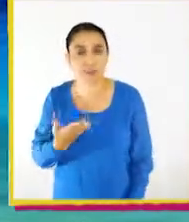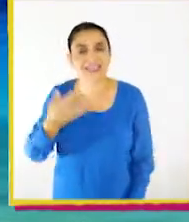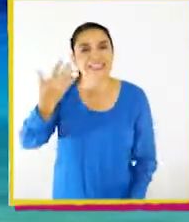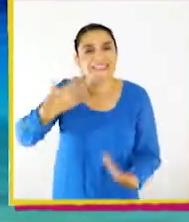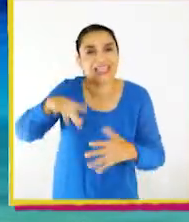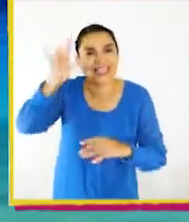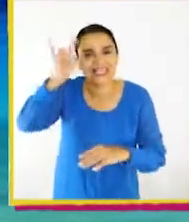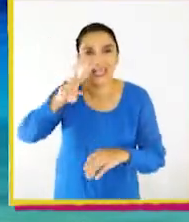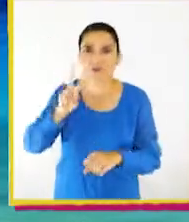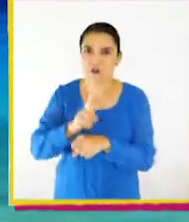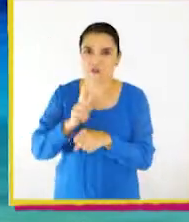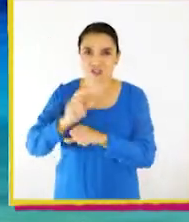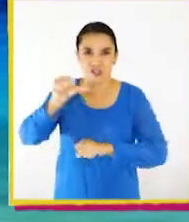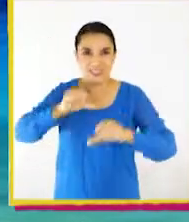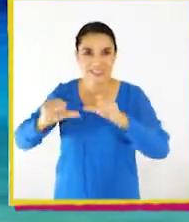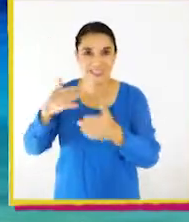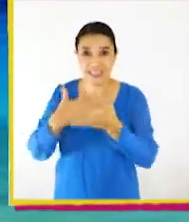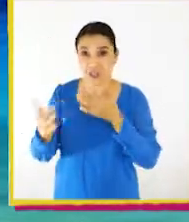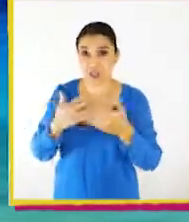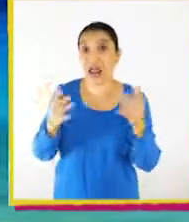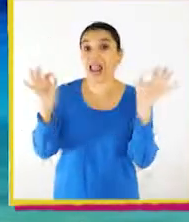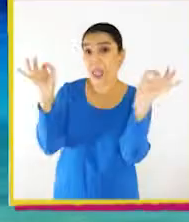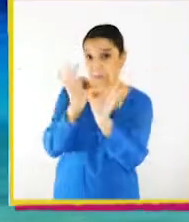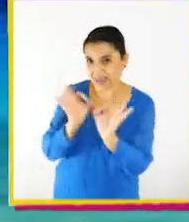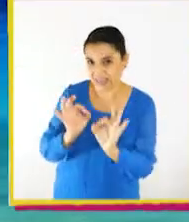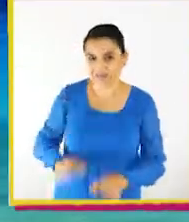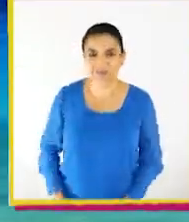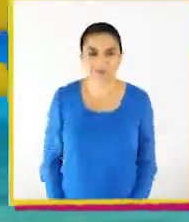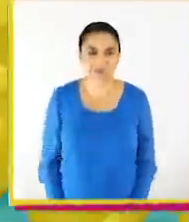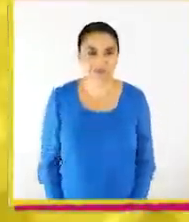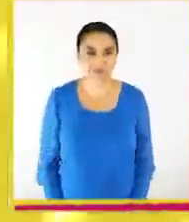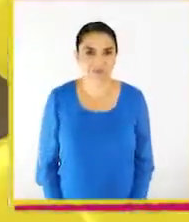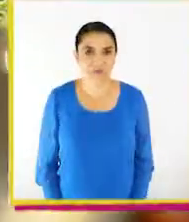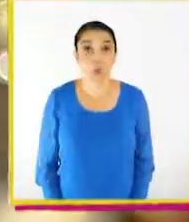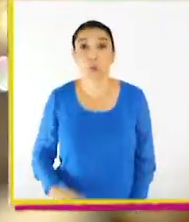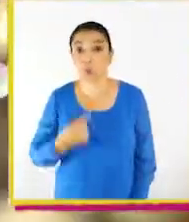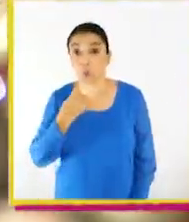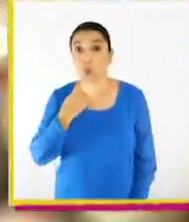sé! ¡El profesor de Ciencias Naturales nos explica!